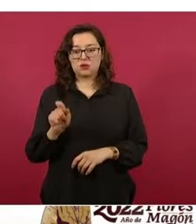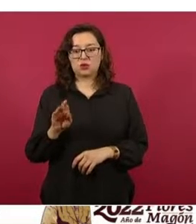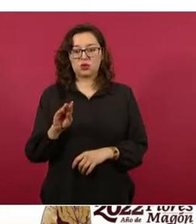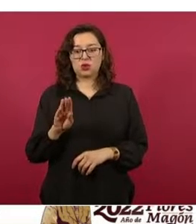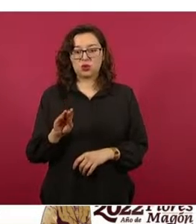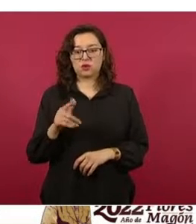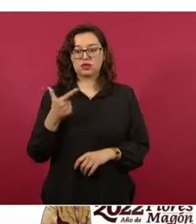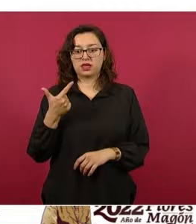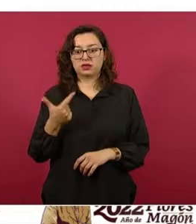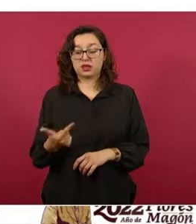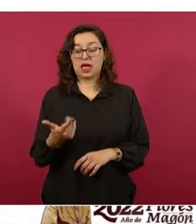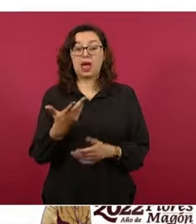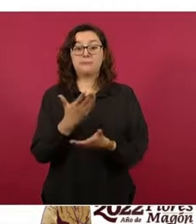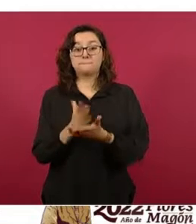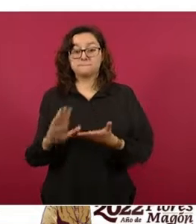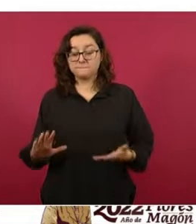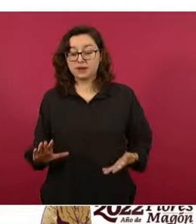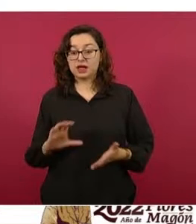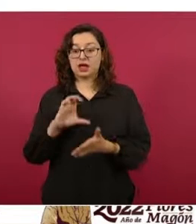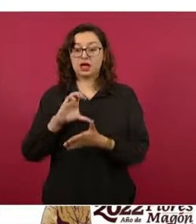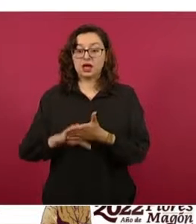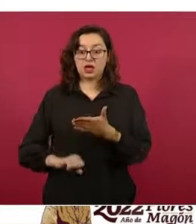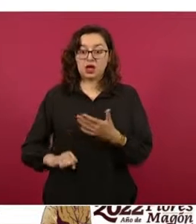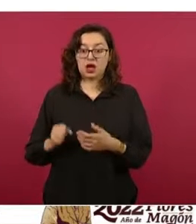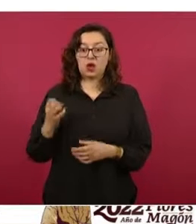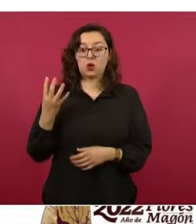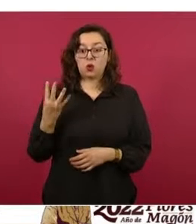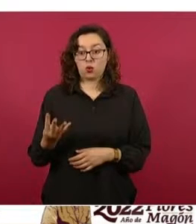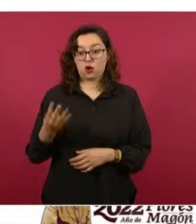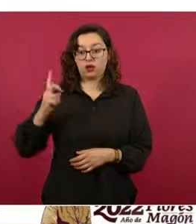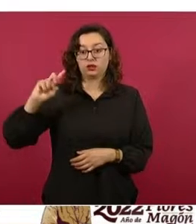19.97, y cobra una comisión de